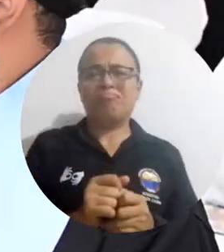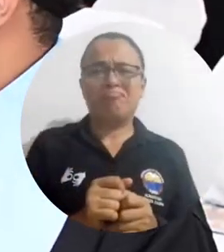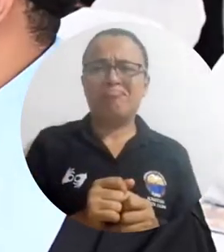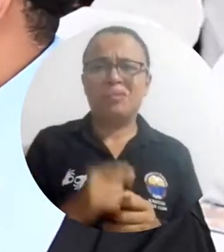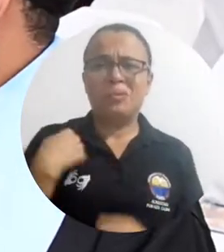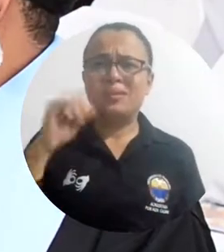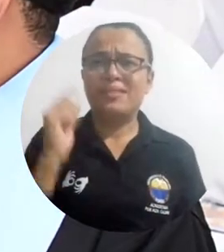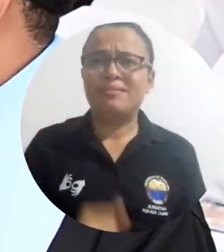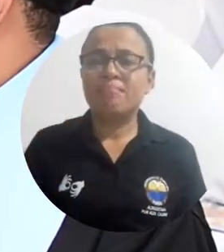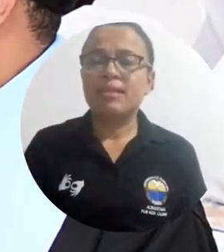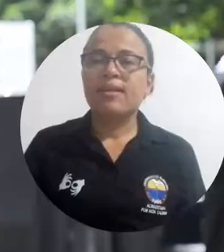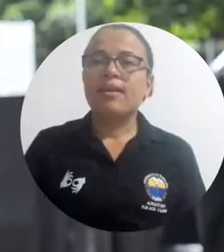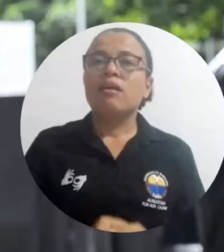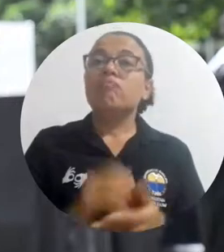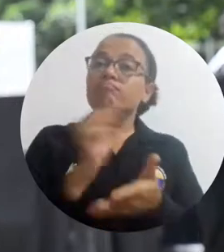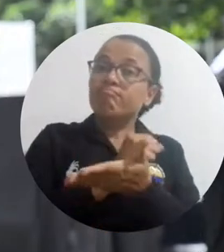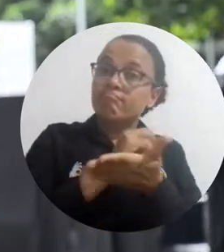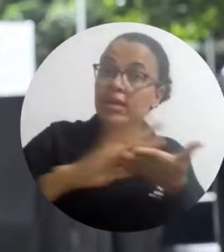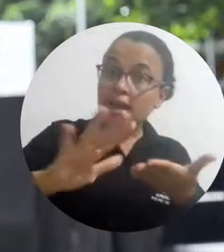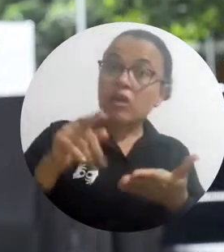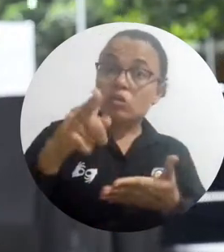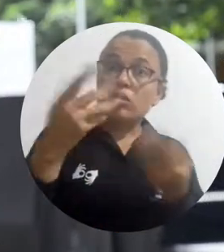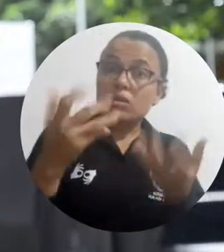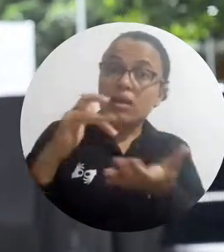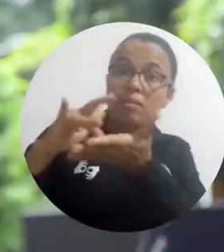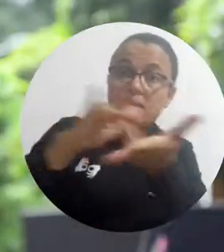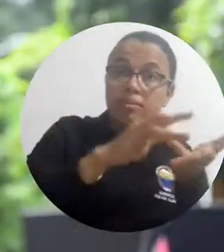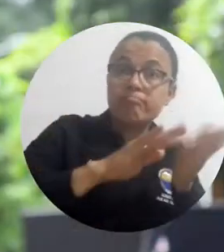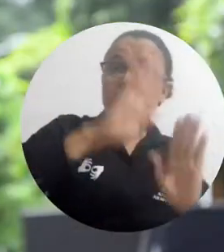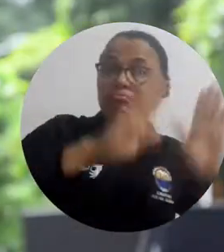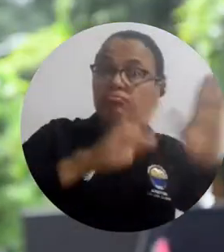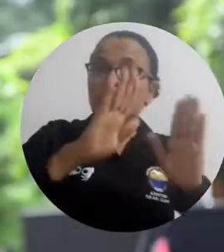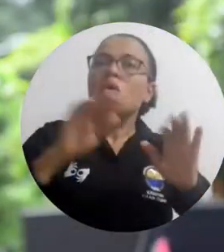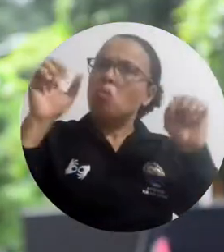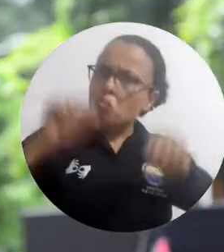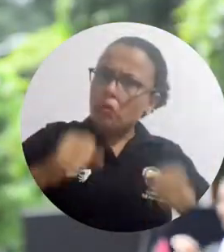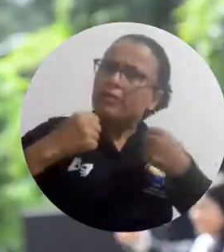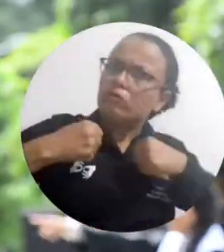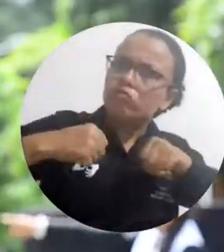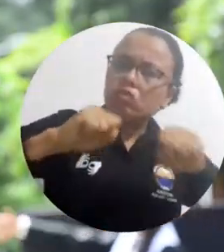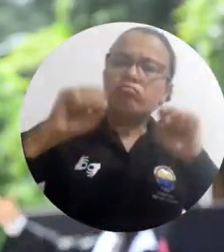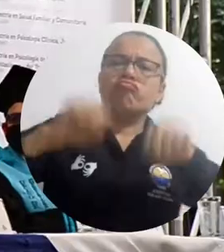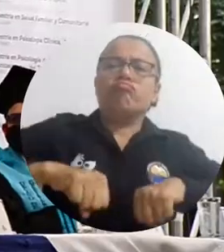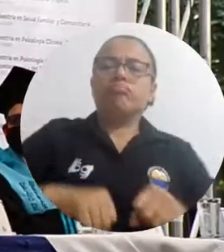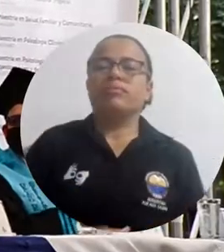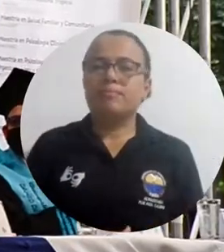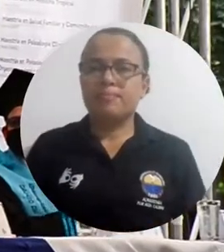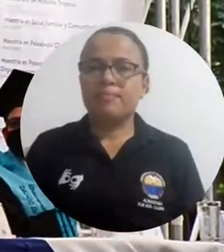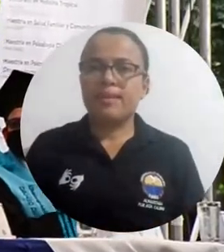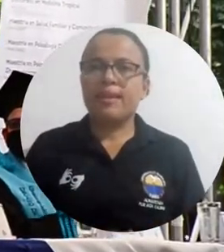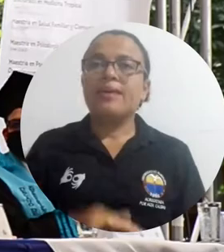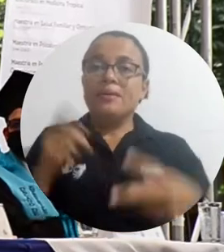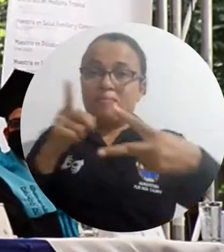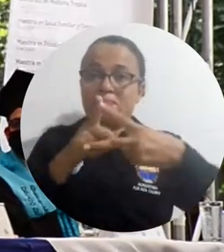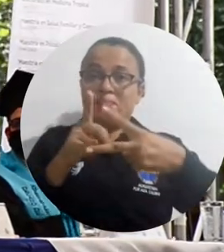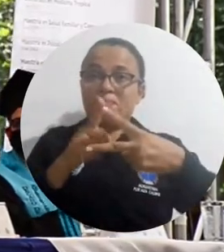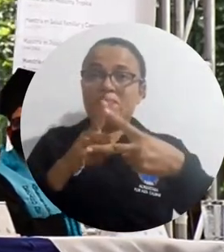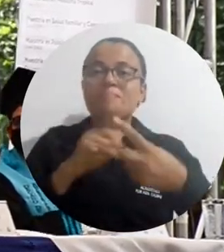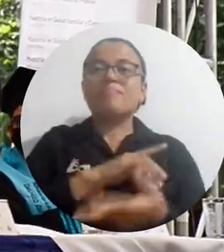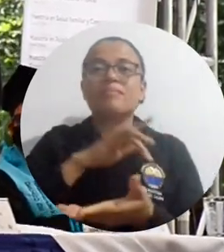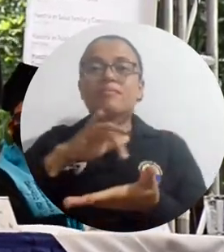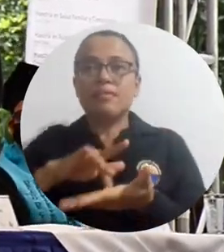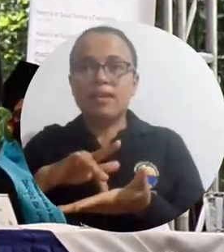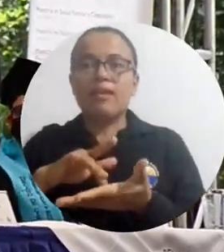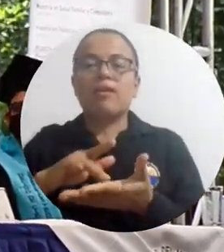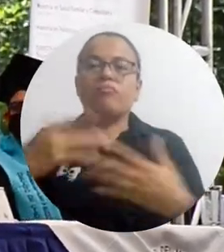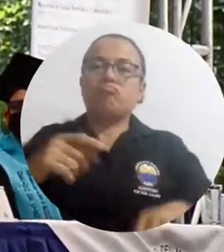un completo error. Las becas, el que quiere participar, las puede conseguir con un poquito de esfuerzo. Por su parte, a Sebastián Vargas Núñez le